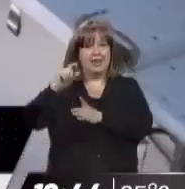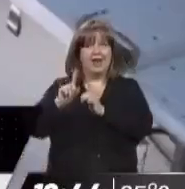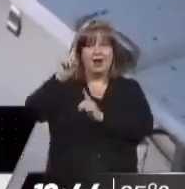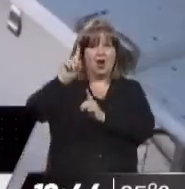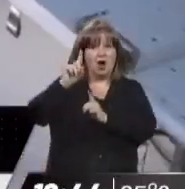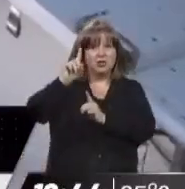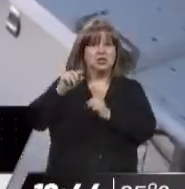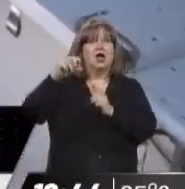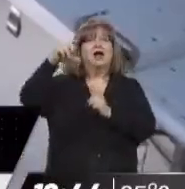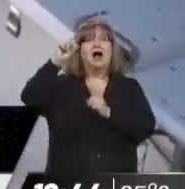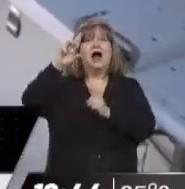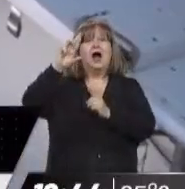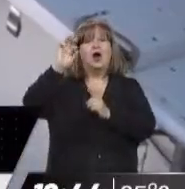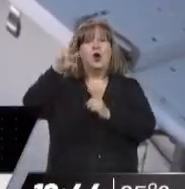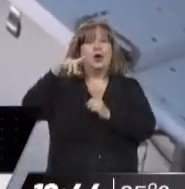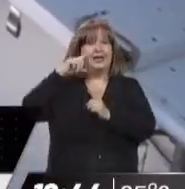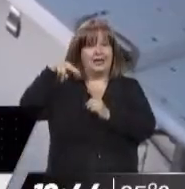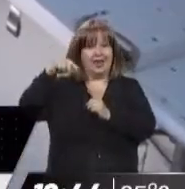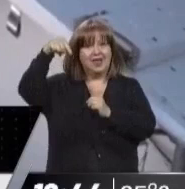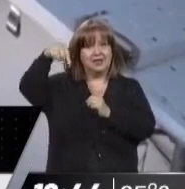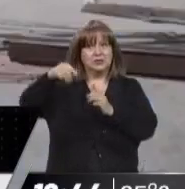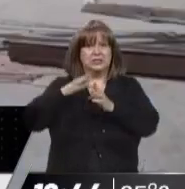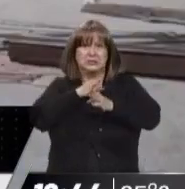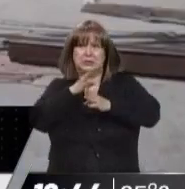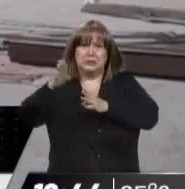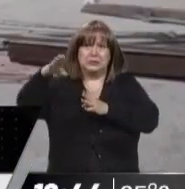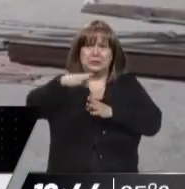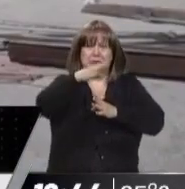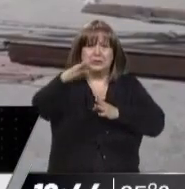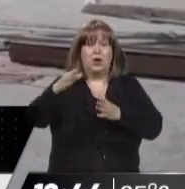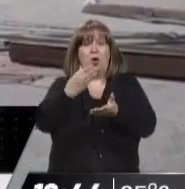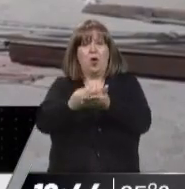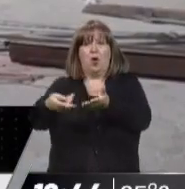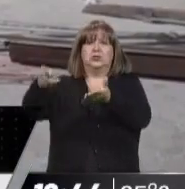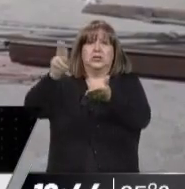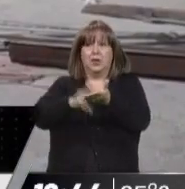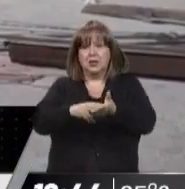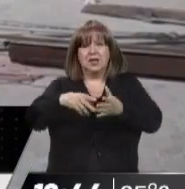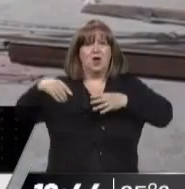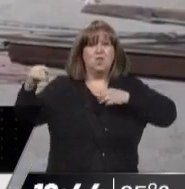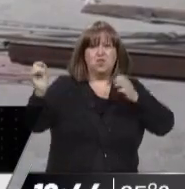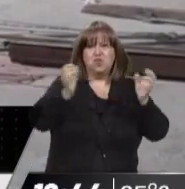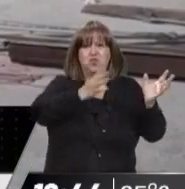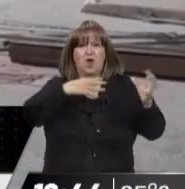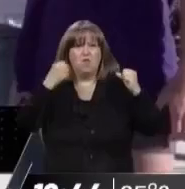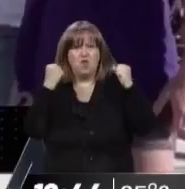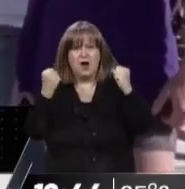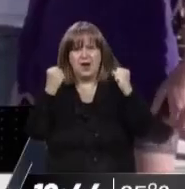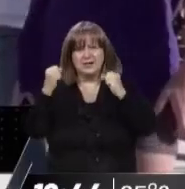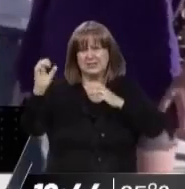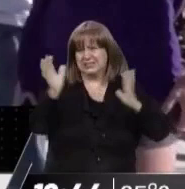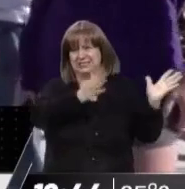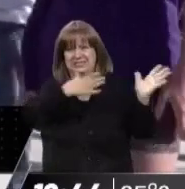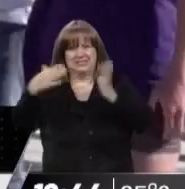Ian recuperó fuerza y la categoría de huracán el viernes al volver a salir al Atlántico estadounidense. Se dirige hacia los